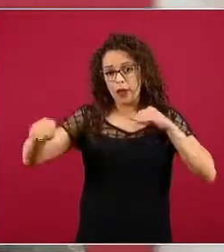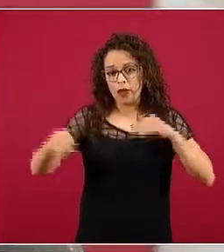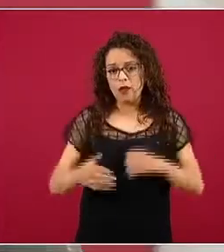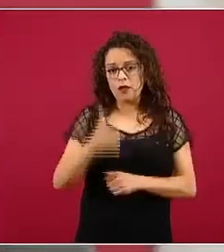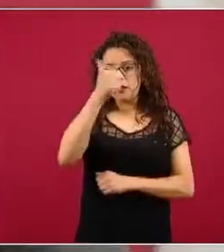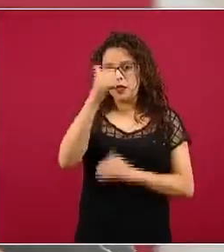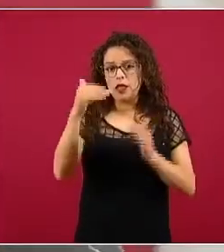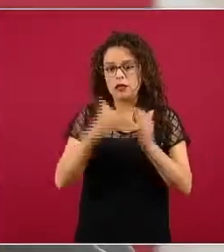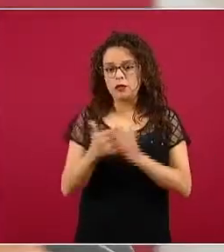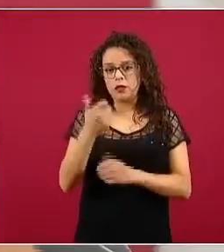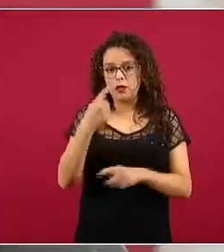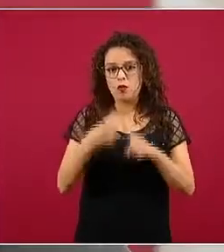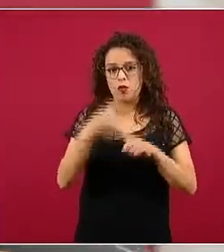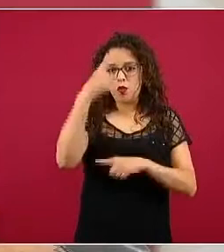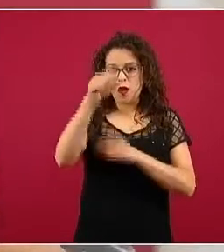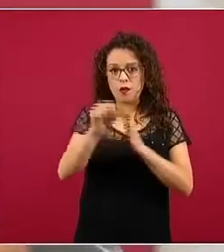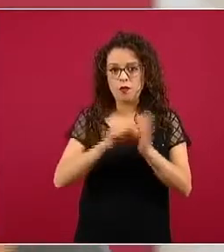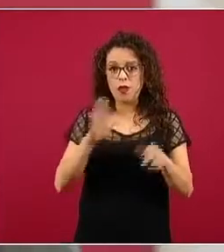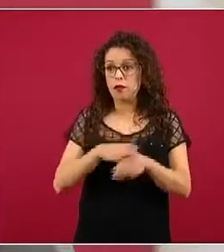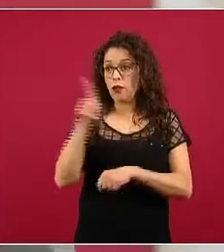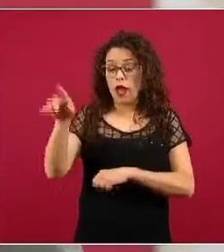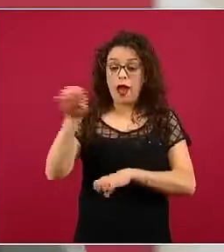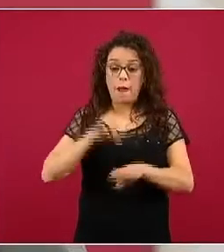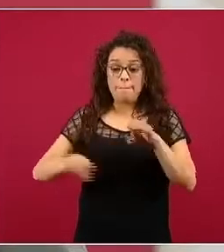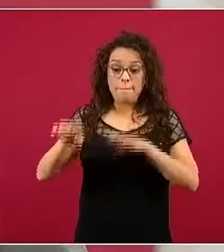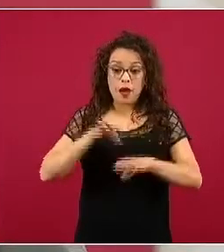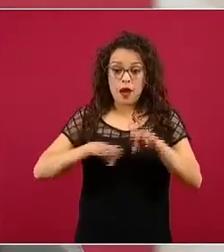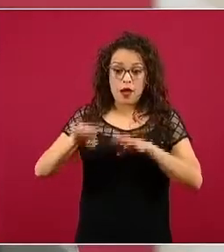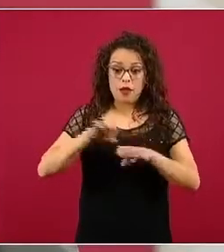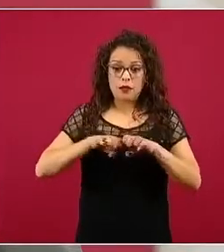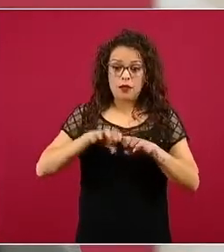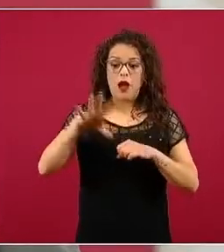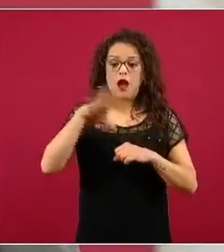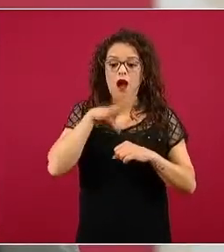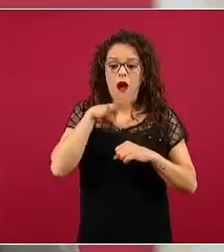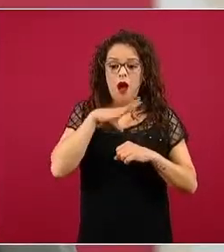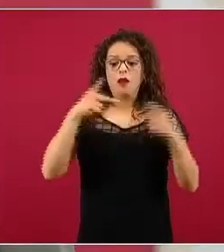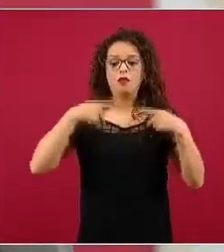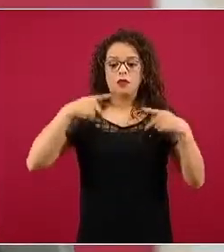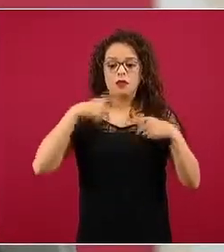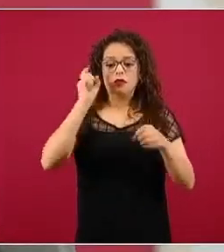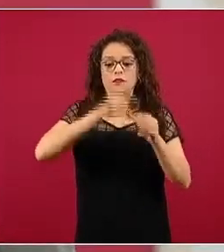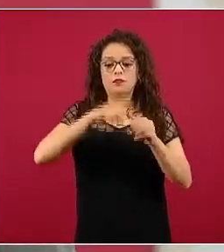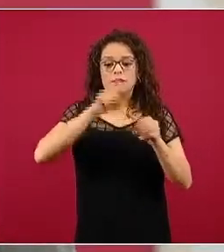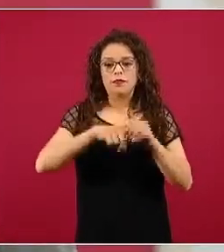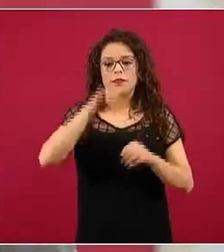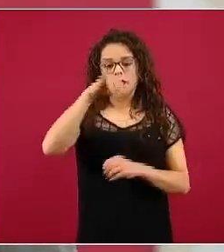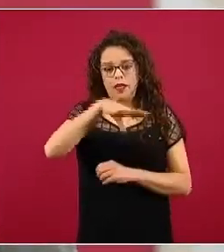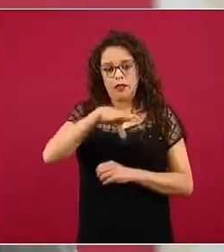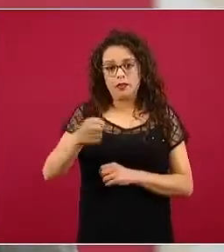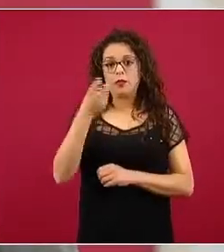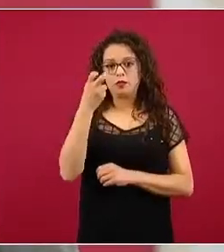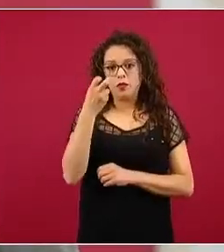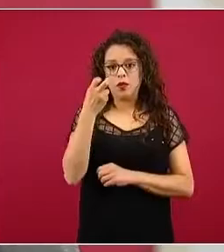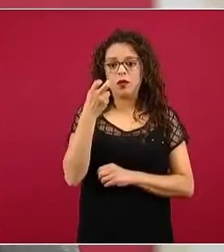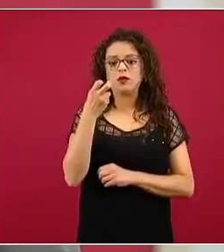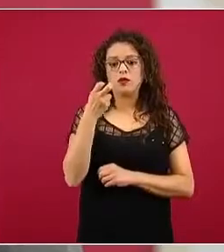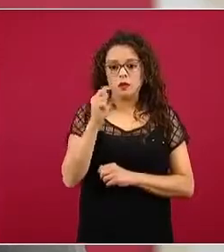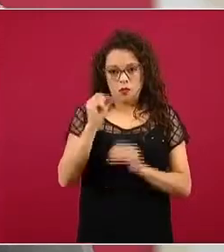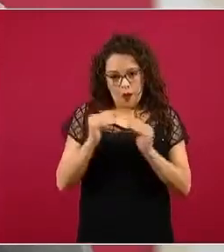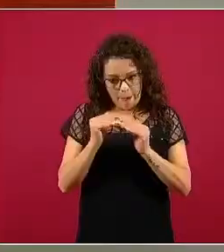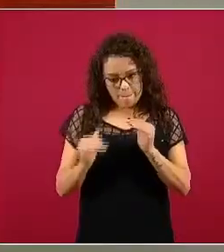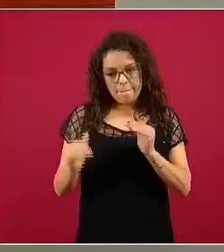6,000 pesos al mes, también considerando que son empresas que tienen trabajadores inscritos en la Seguridad Social, entonces el subsidio es un poco más